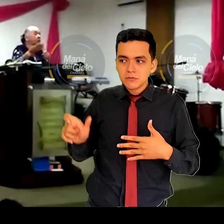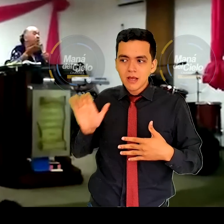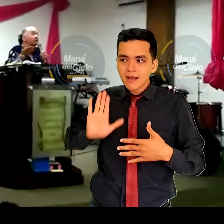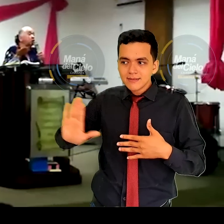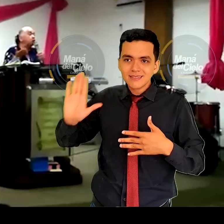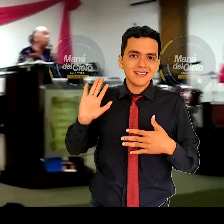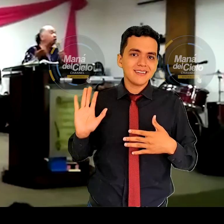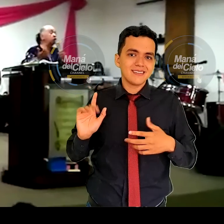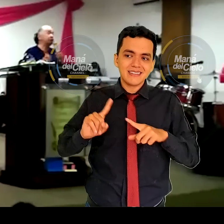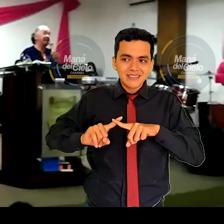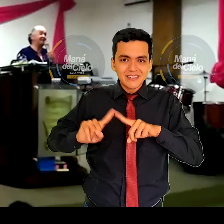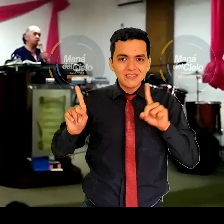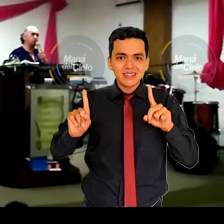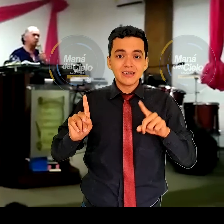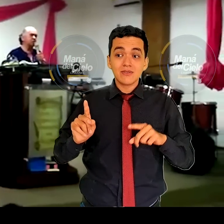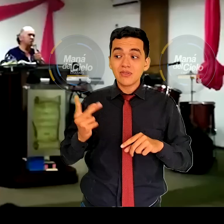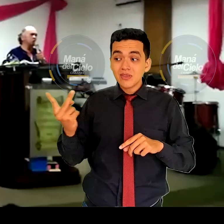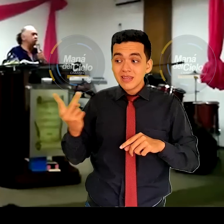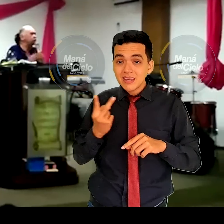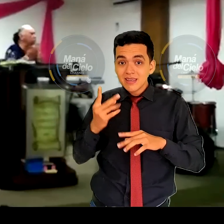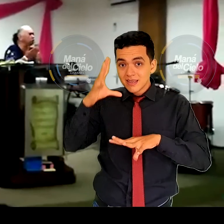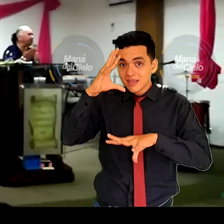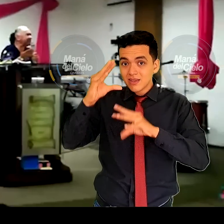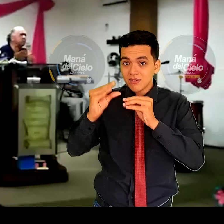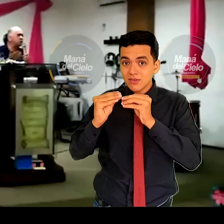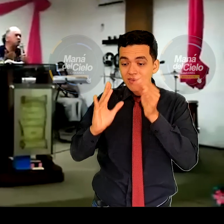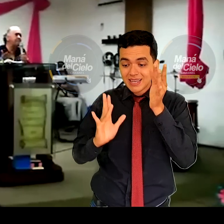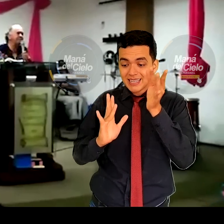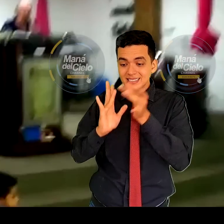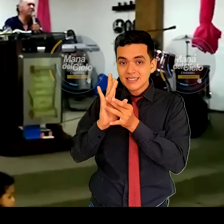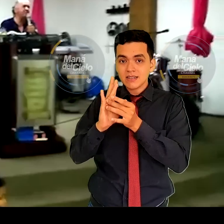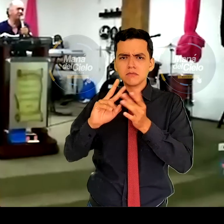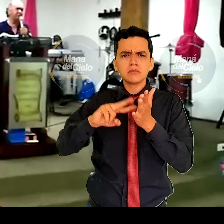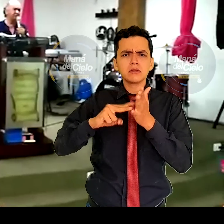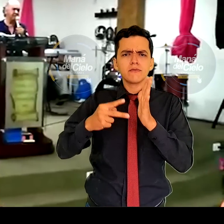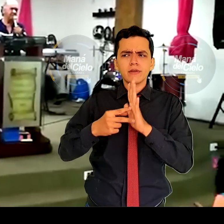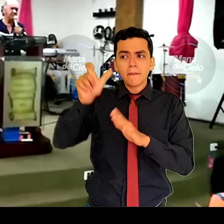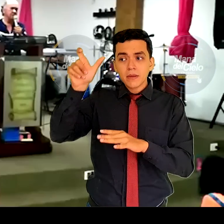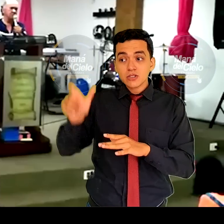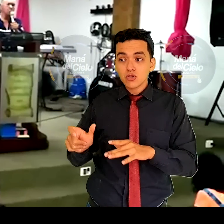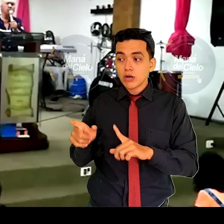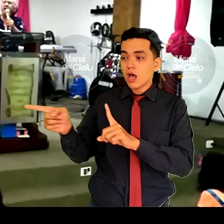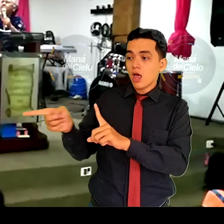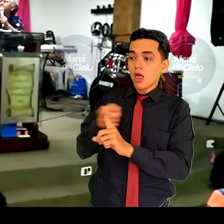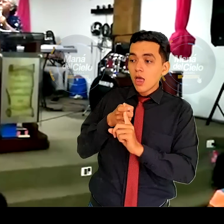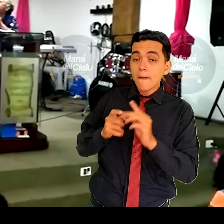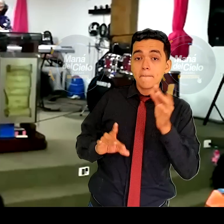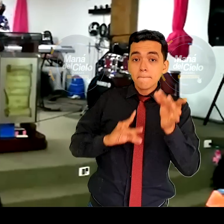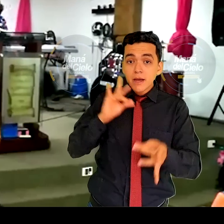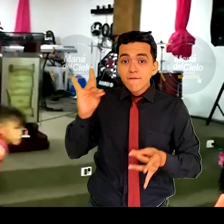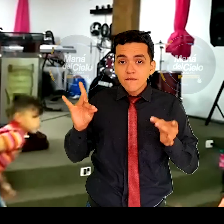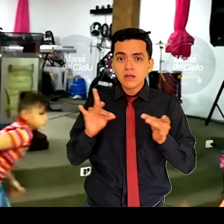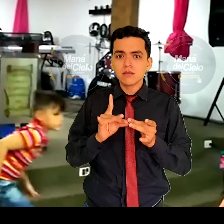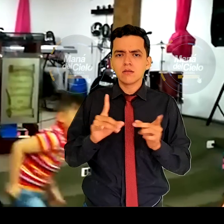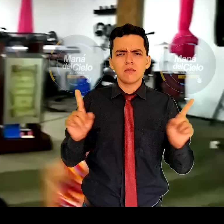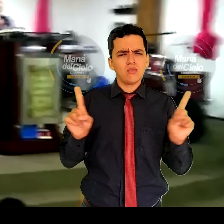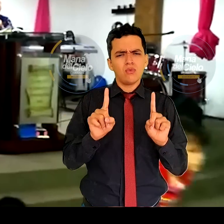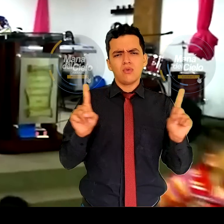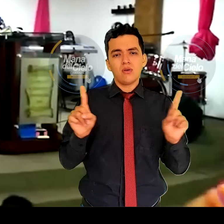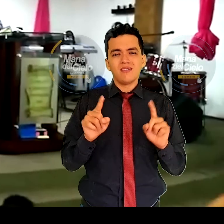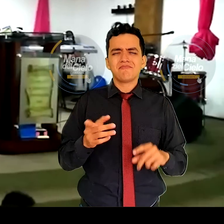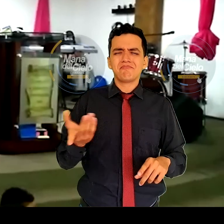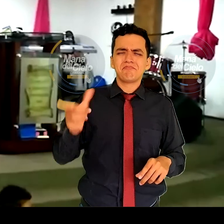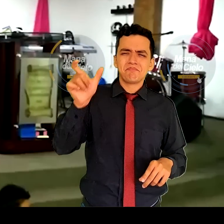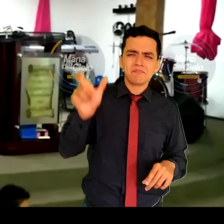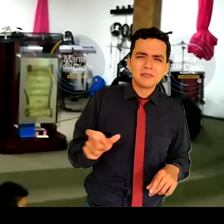Porque es que cuando nosotros nos casamos, nosotros no nos casamos con una persona perfecta. Un día otra hermana me dice, hermana, es que me voy a